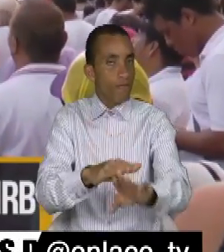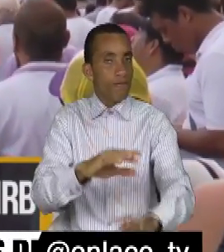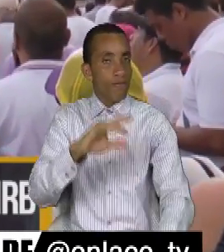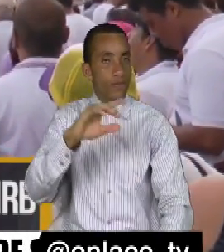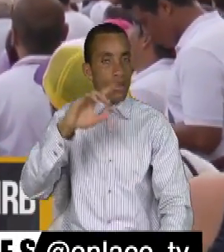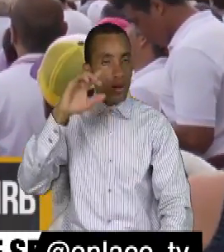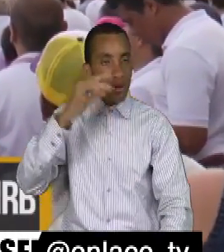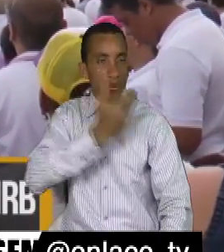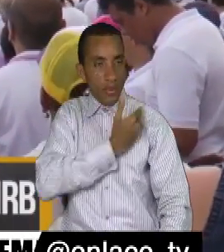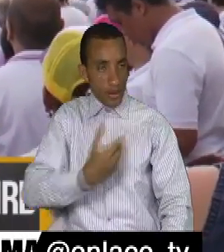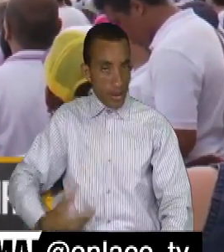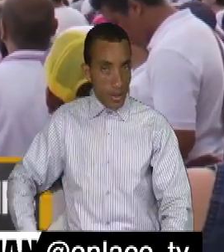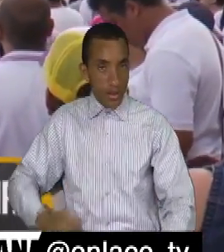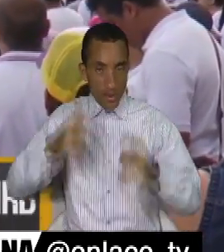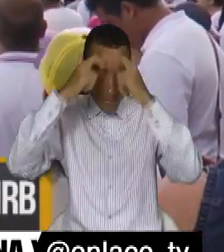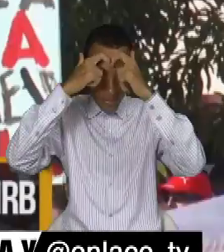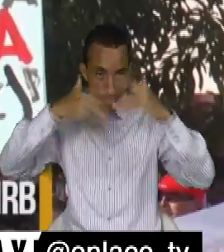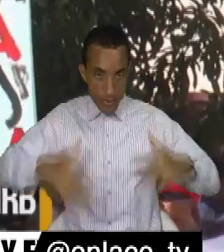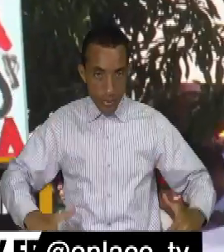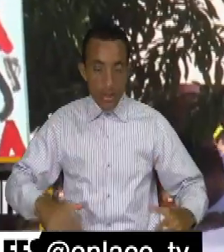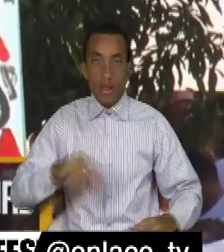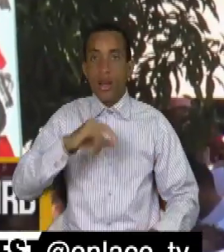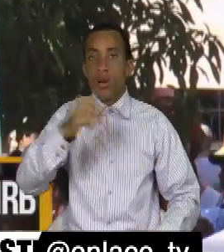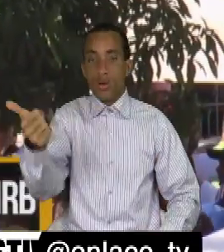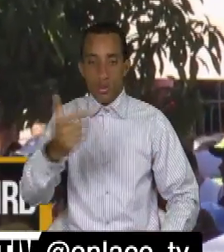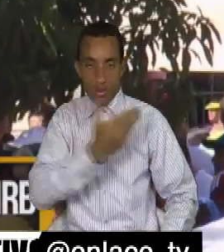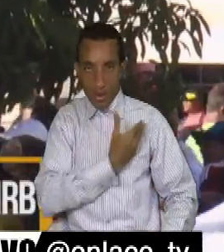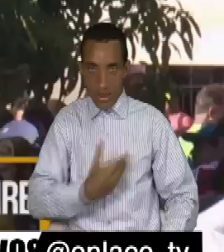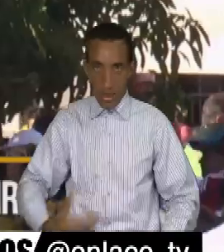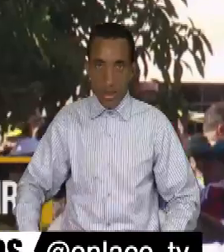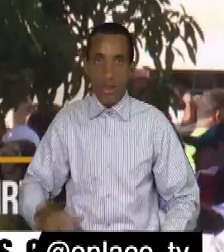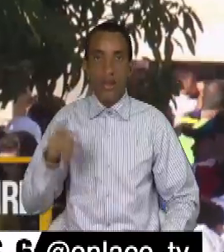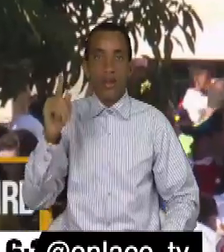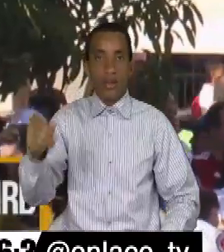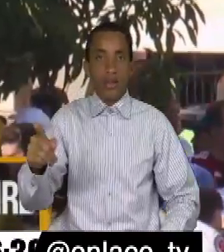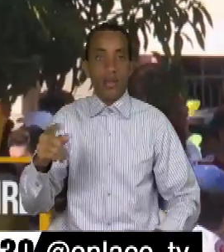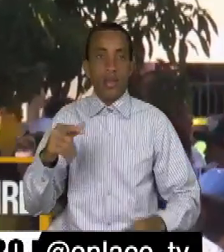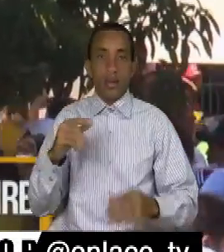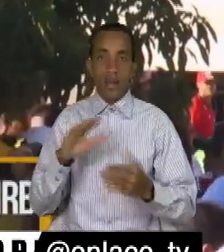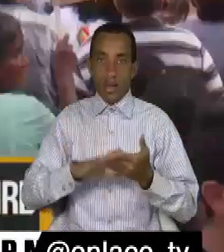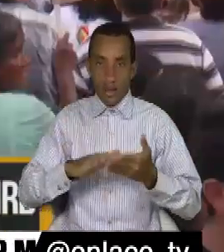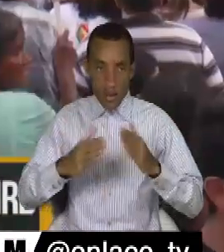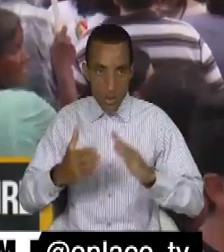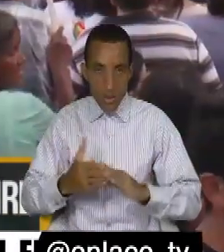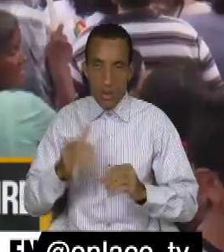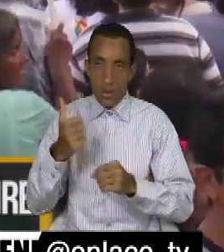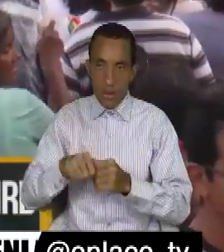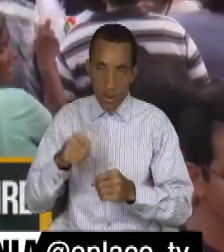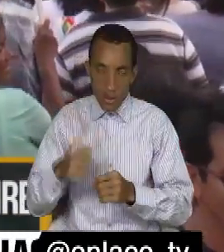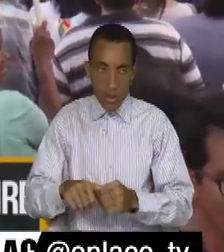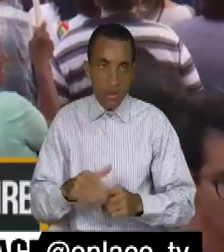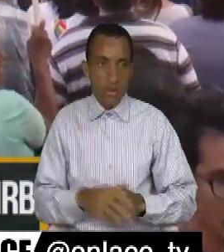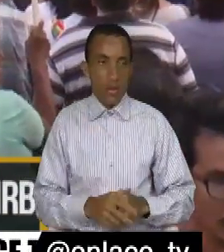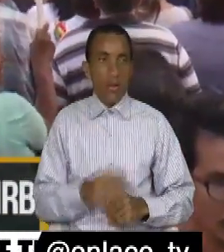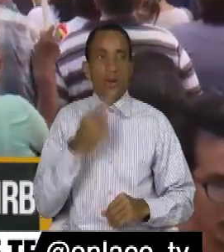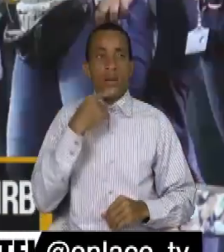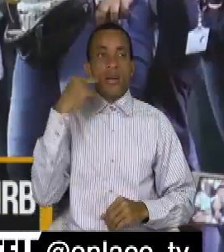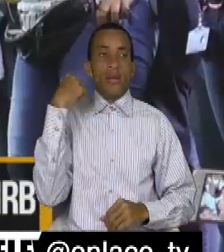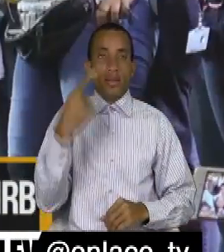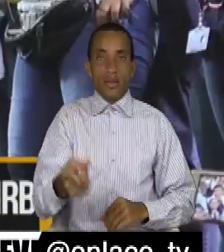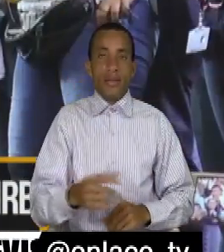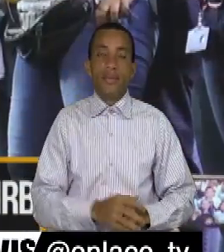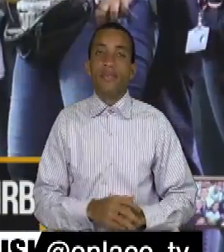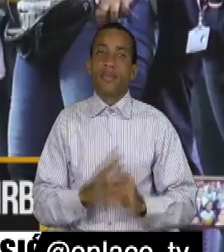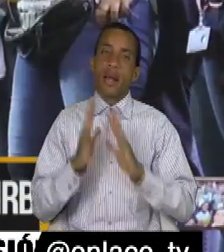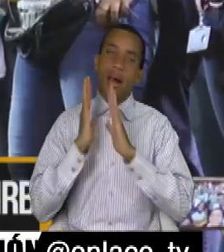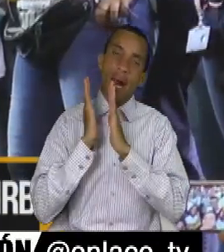presidente de la República y yo, presidente Ecopetrol, que lean este mensaje de paz y de convivencia. El mandatario local dijo que esta es la